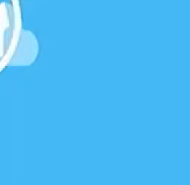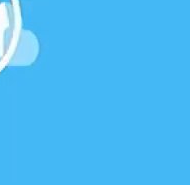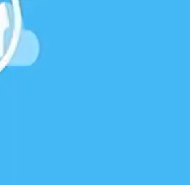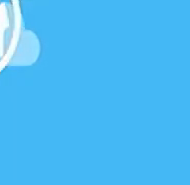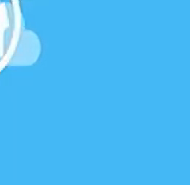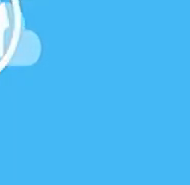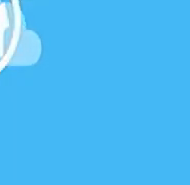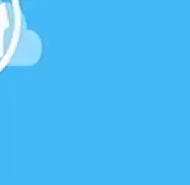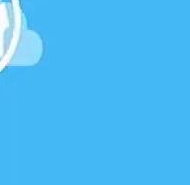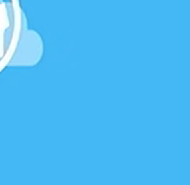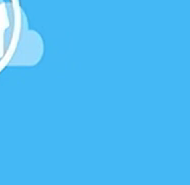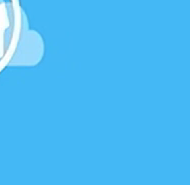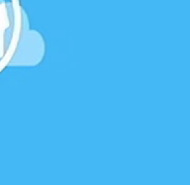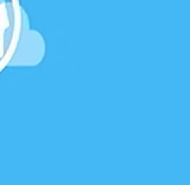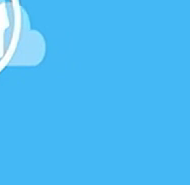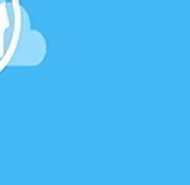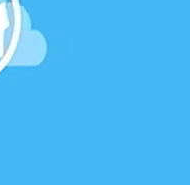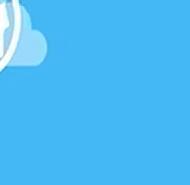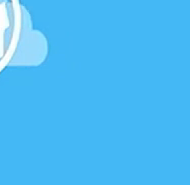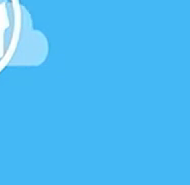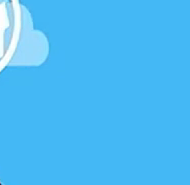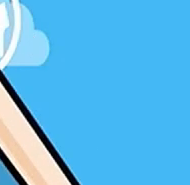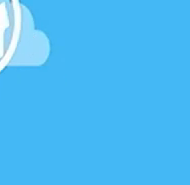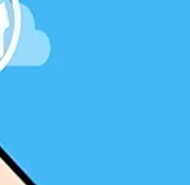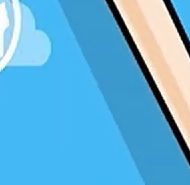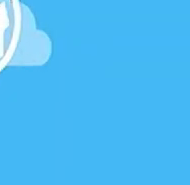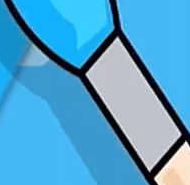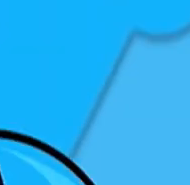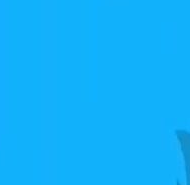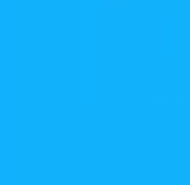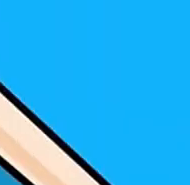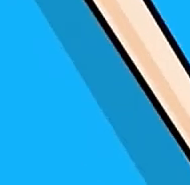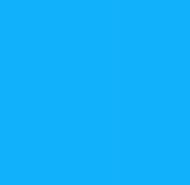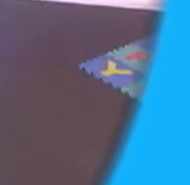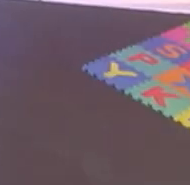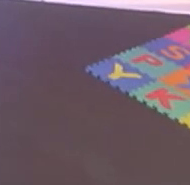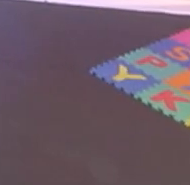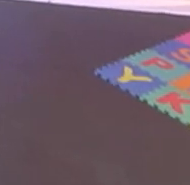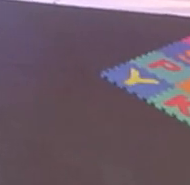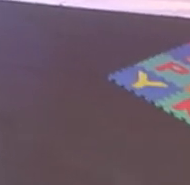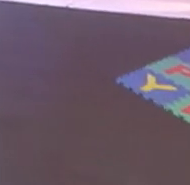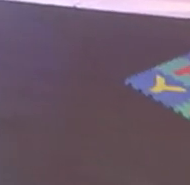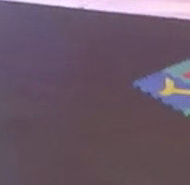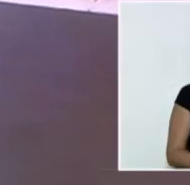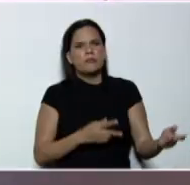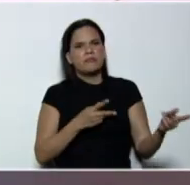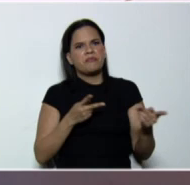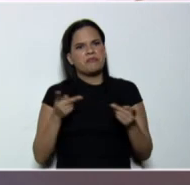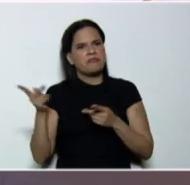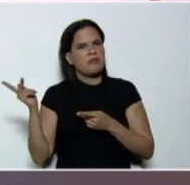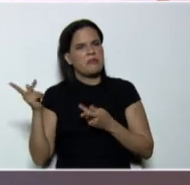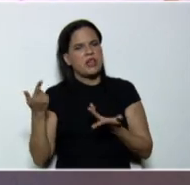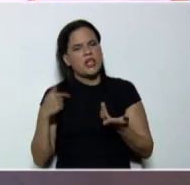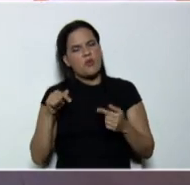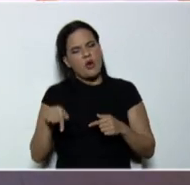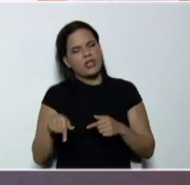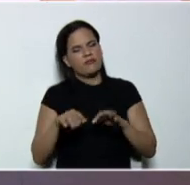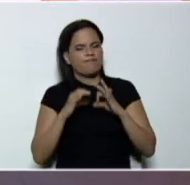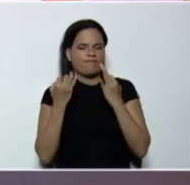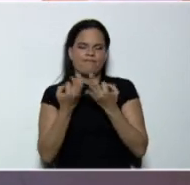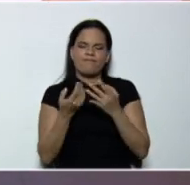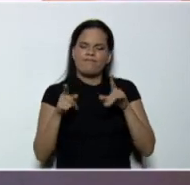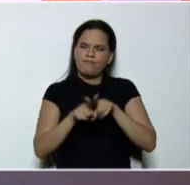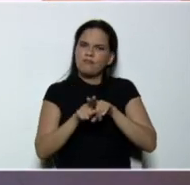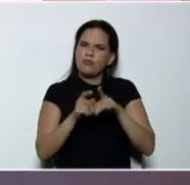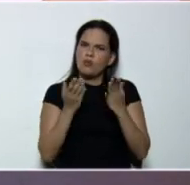Bienvenidos Bienvenidos y bienvenidas a este su programa